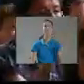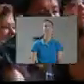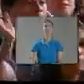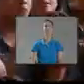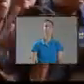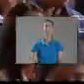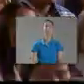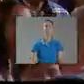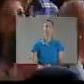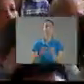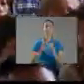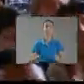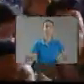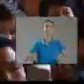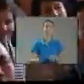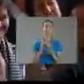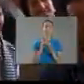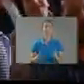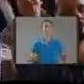Israel.